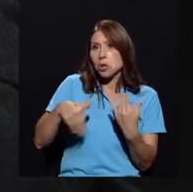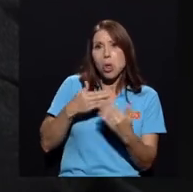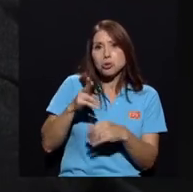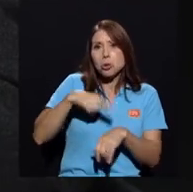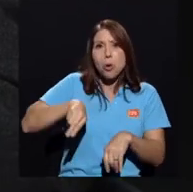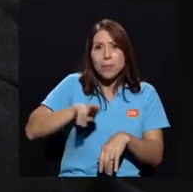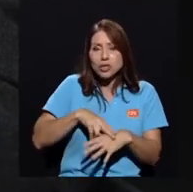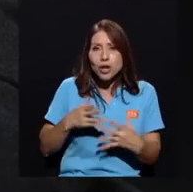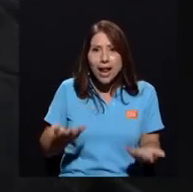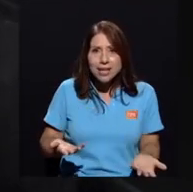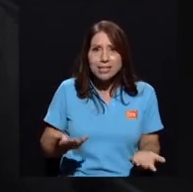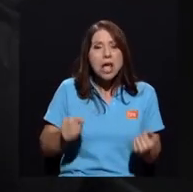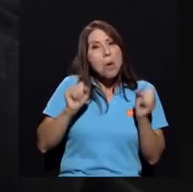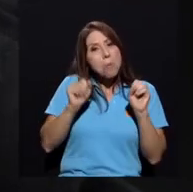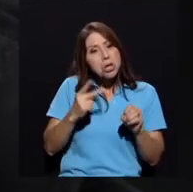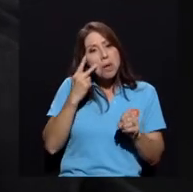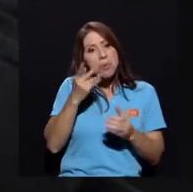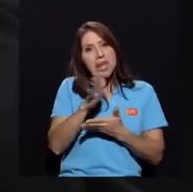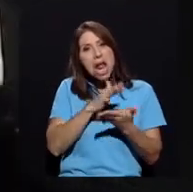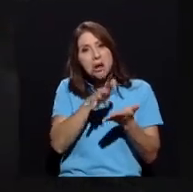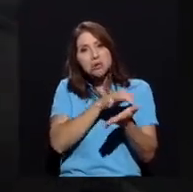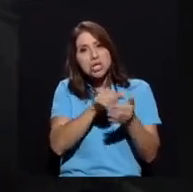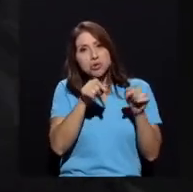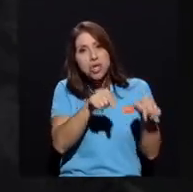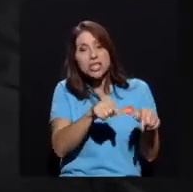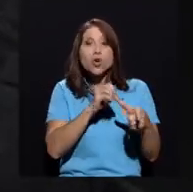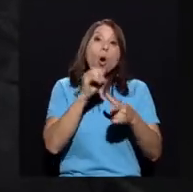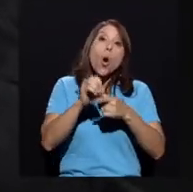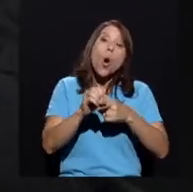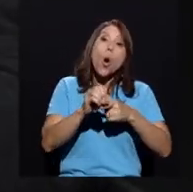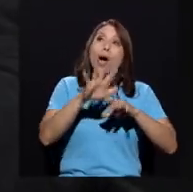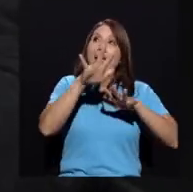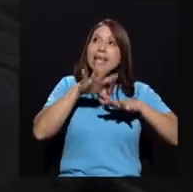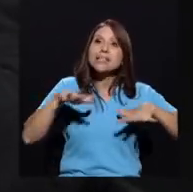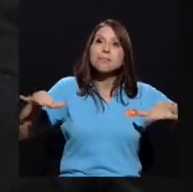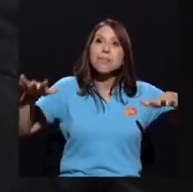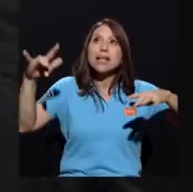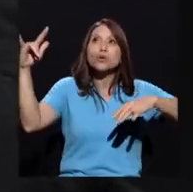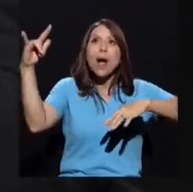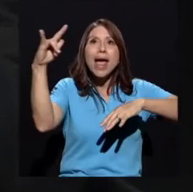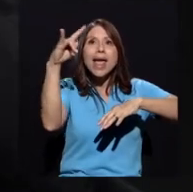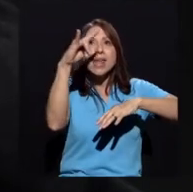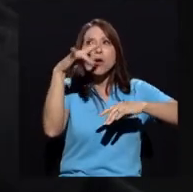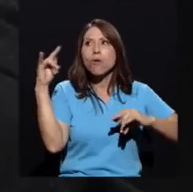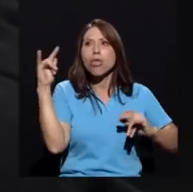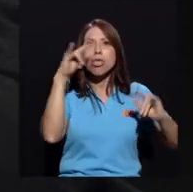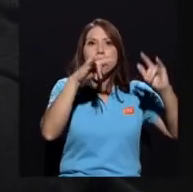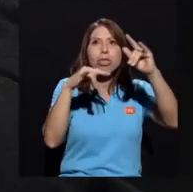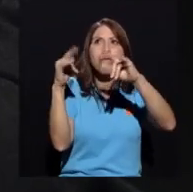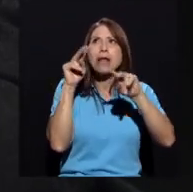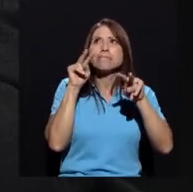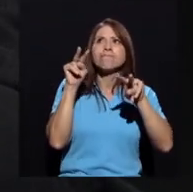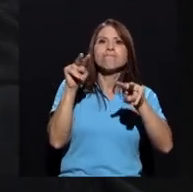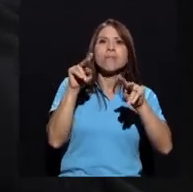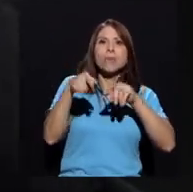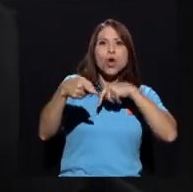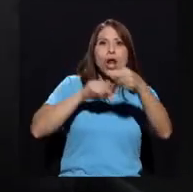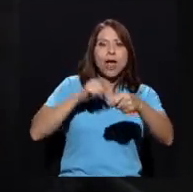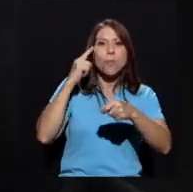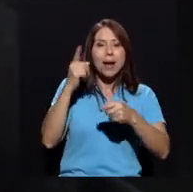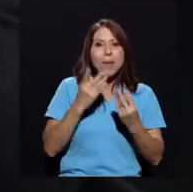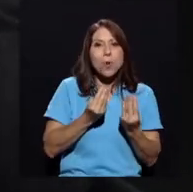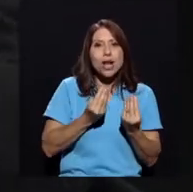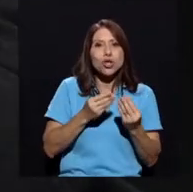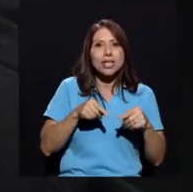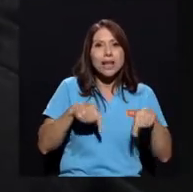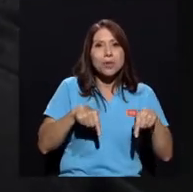ver que el espacio aéreo les sea violado varias veces para ponerlos nerviosos, y podemos ver que misiles norcoreanos